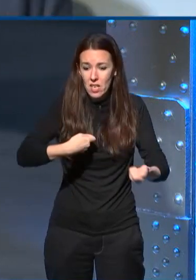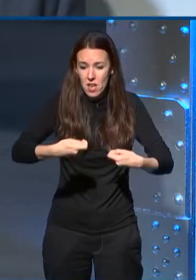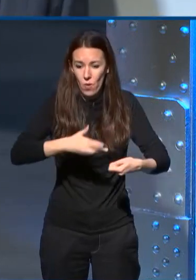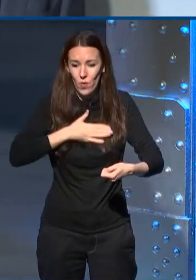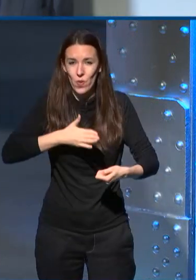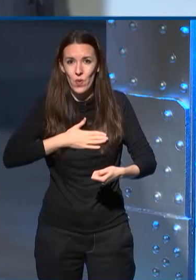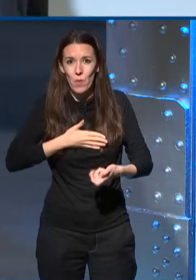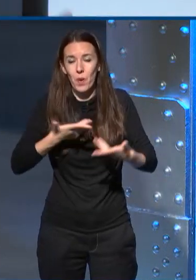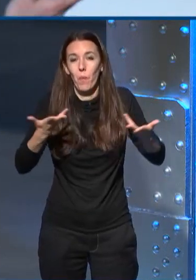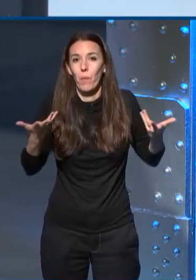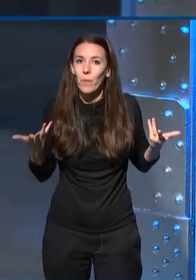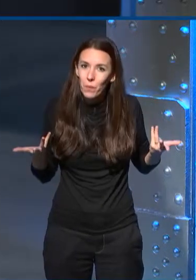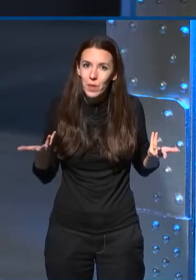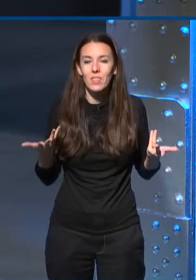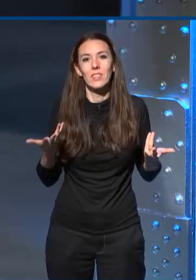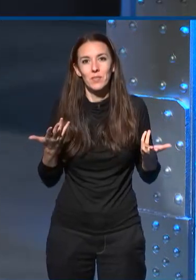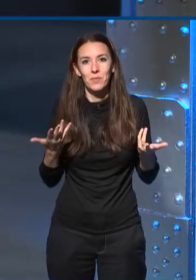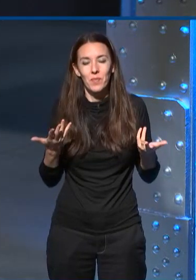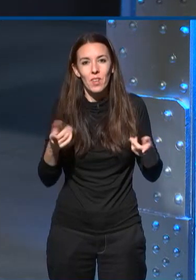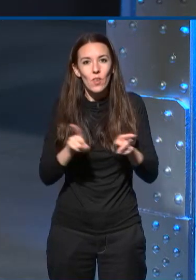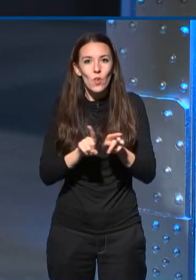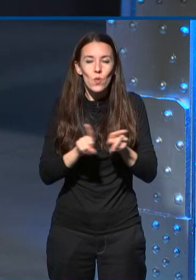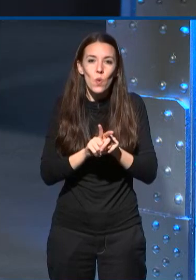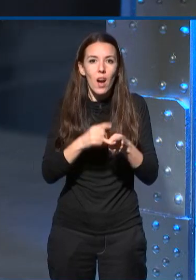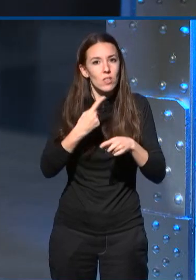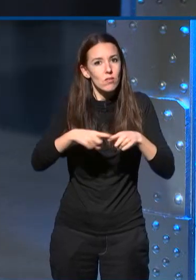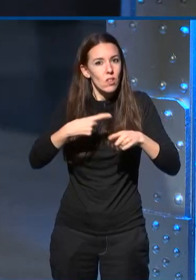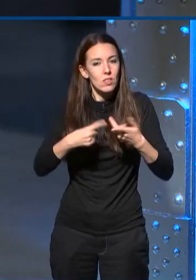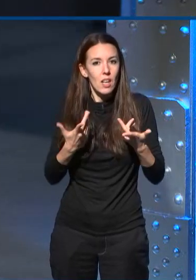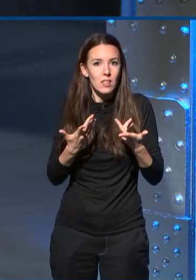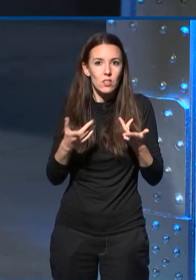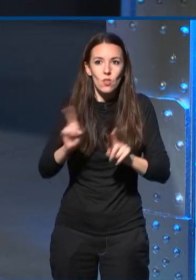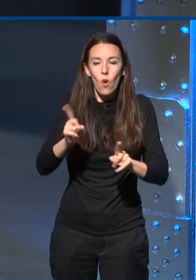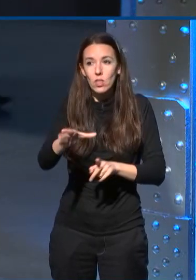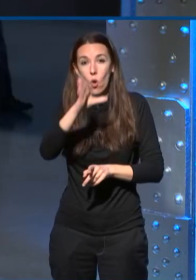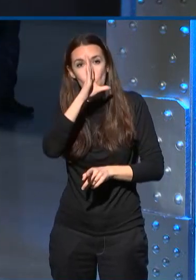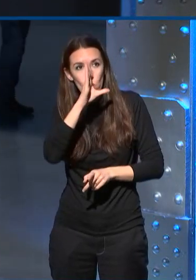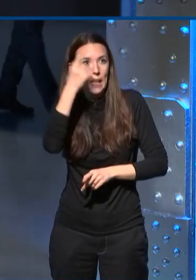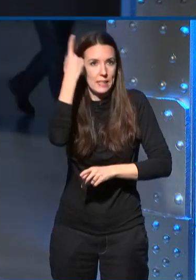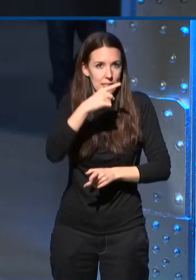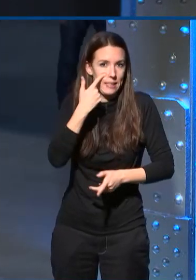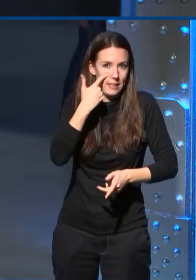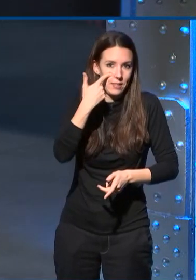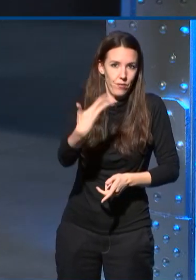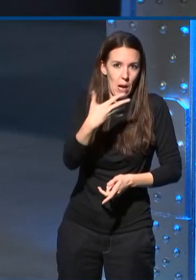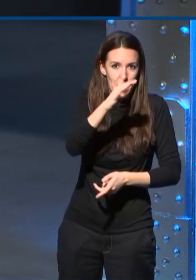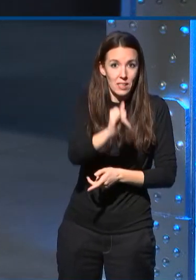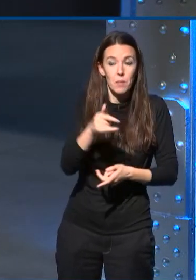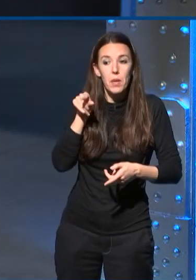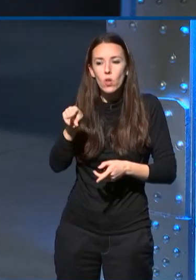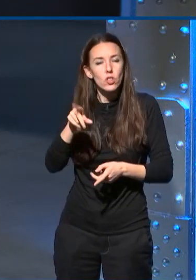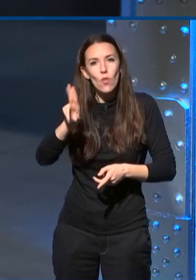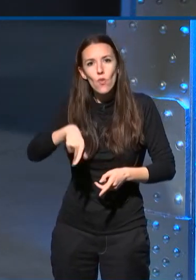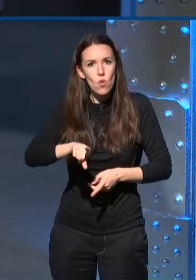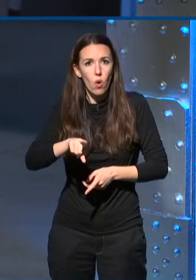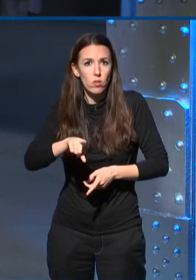pero pues realmente son aspectos que no... Lo de la Luna, pues sí se sabe, pero esto no tienen